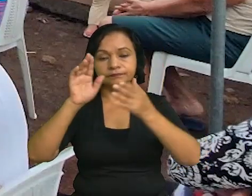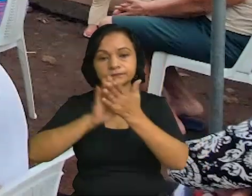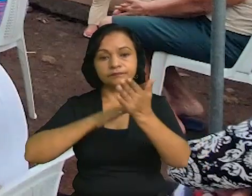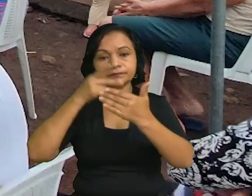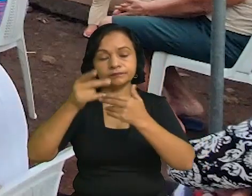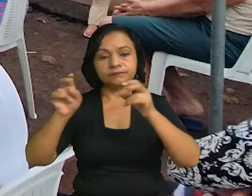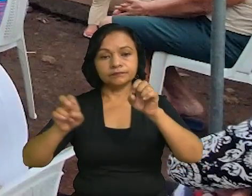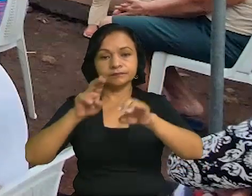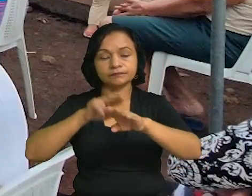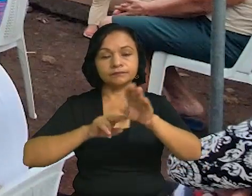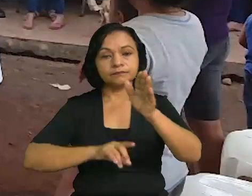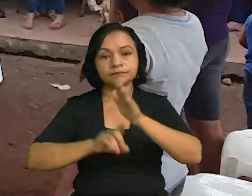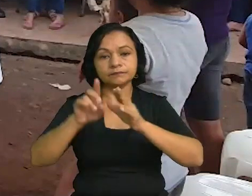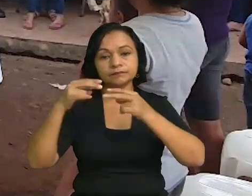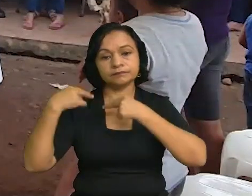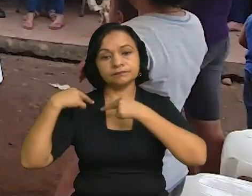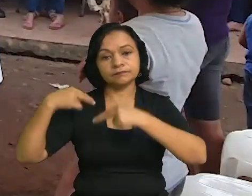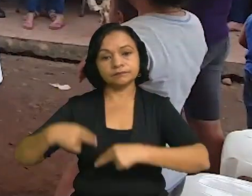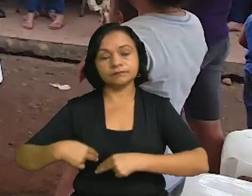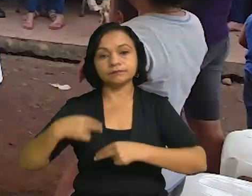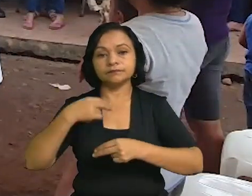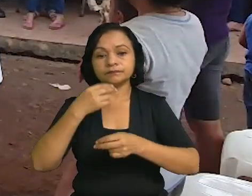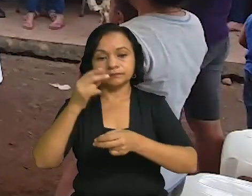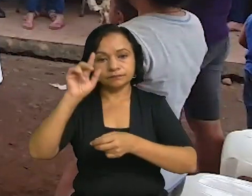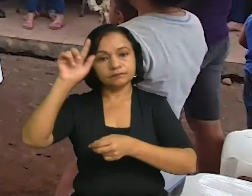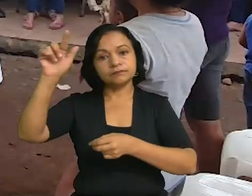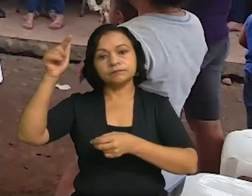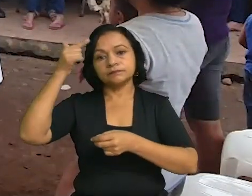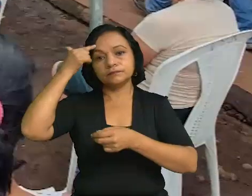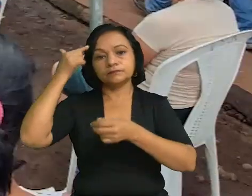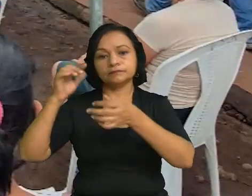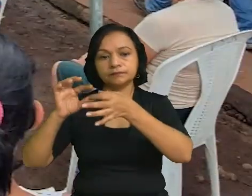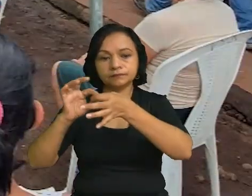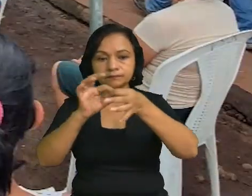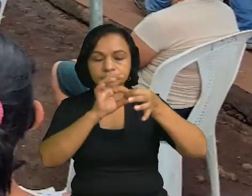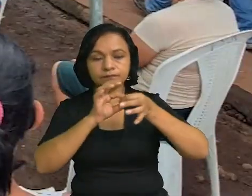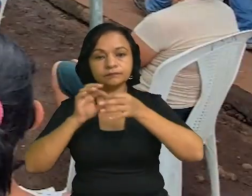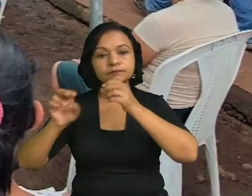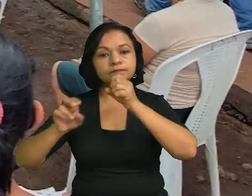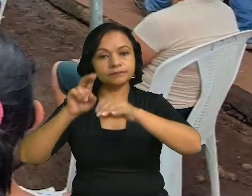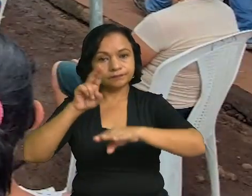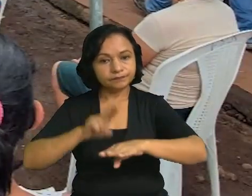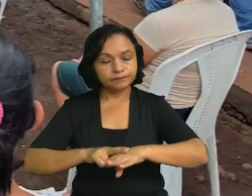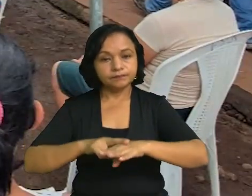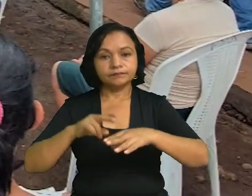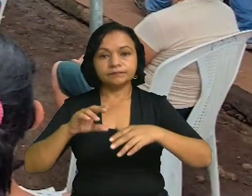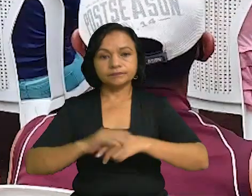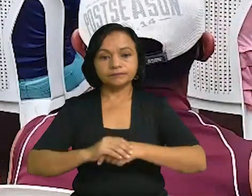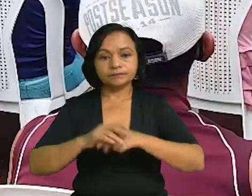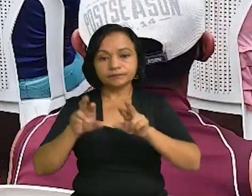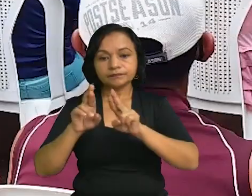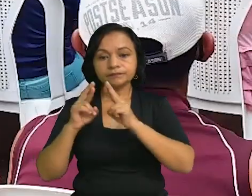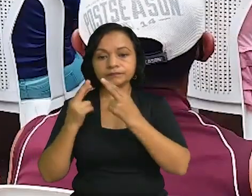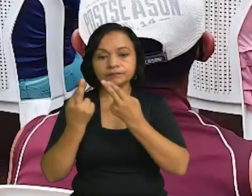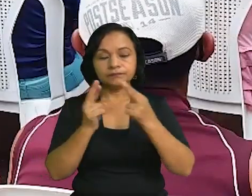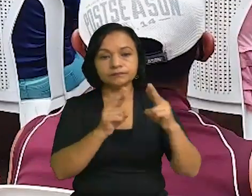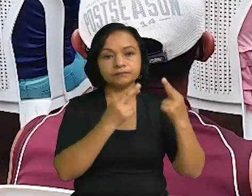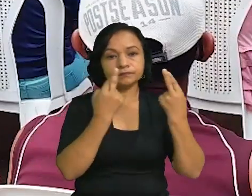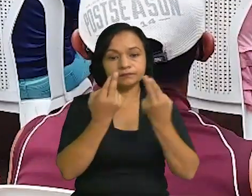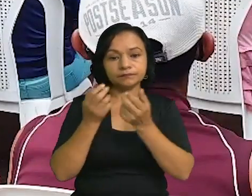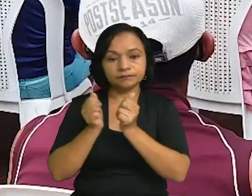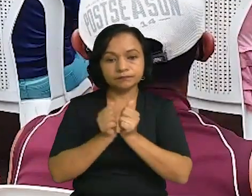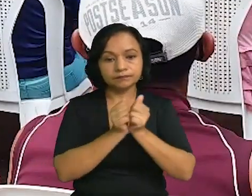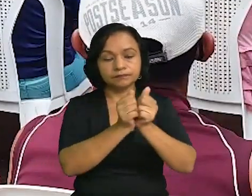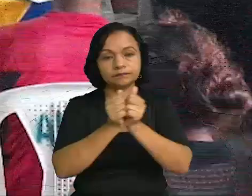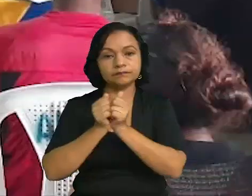de desarrollo humano que implementa el gobierno de reconciliación y unidad nacional estos encuentros se realizaron con el acompañamiento